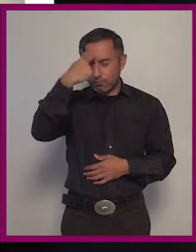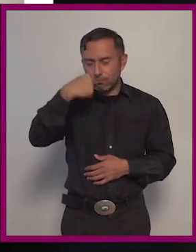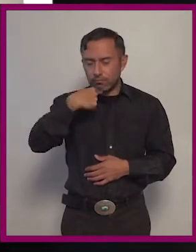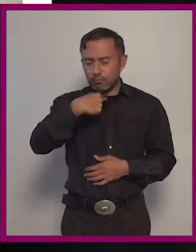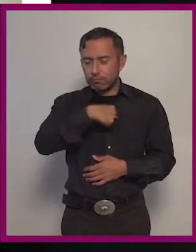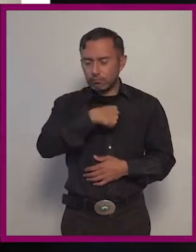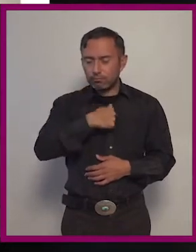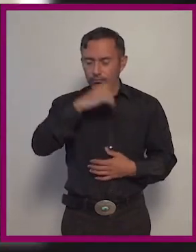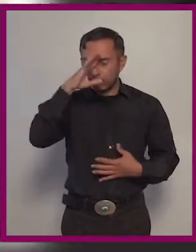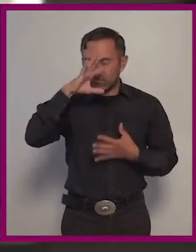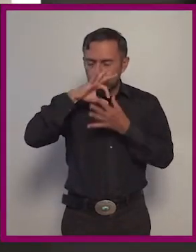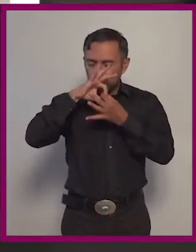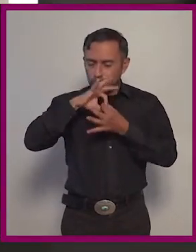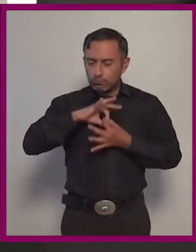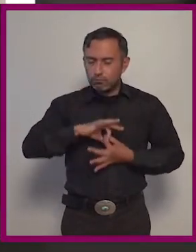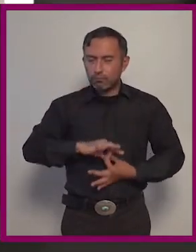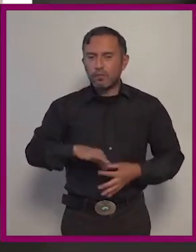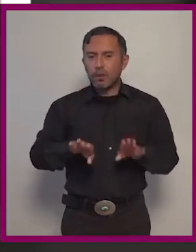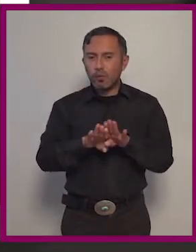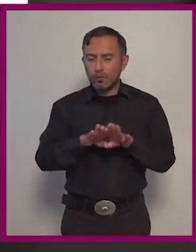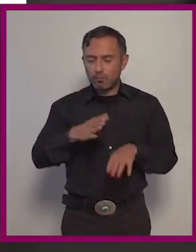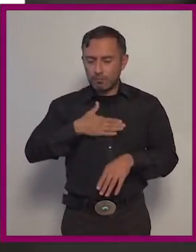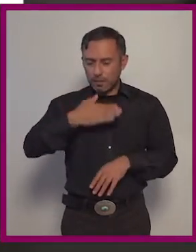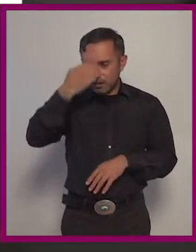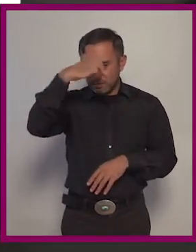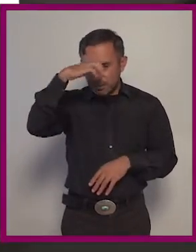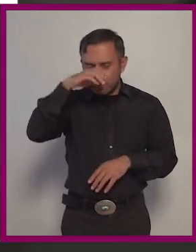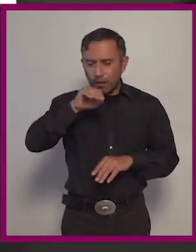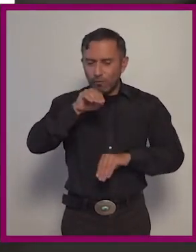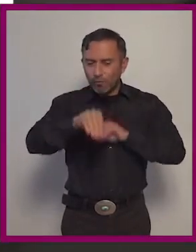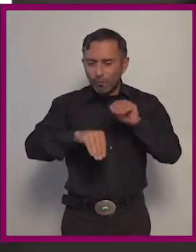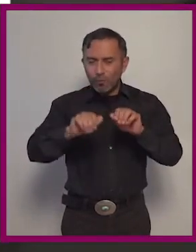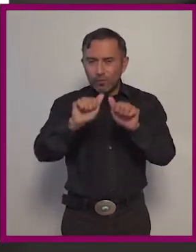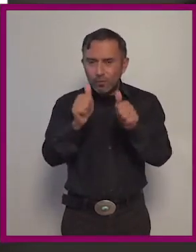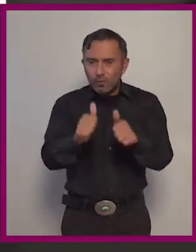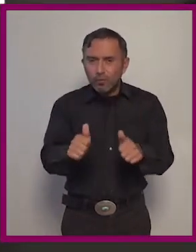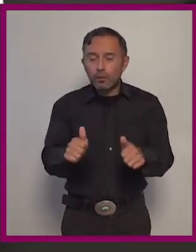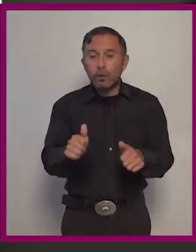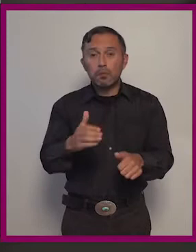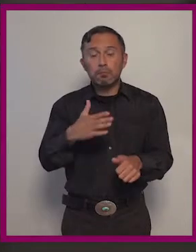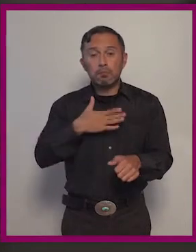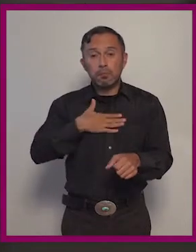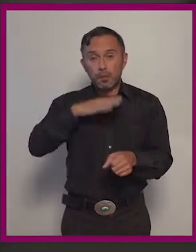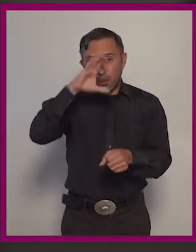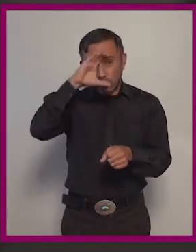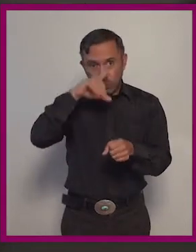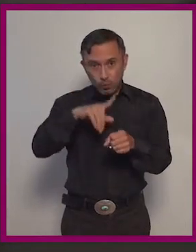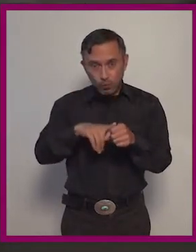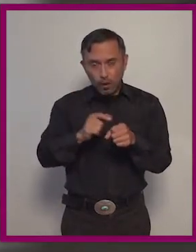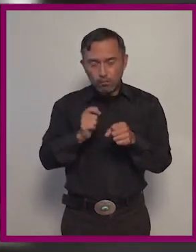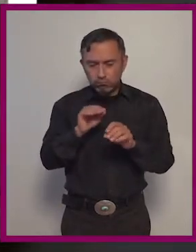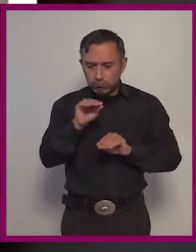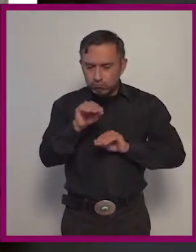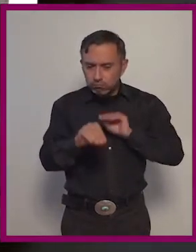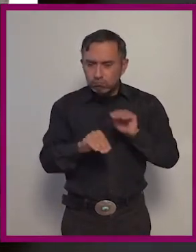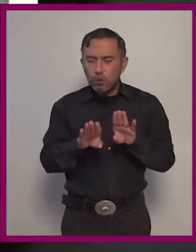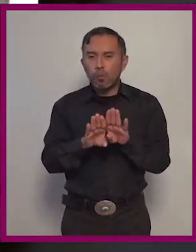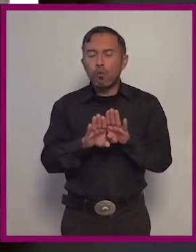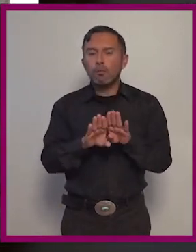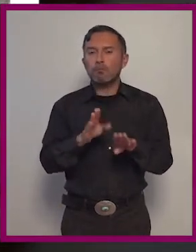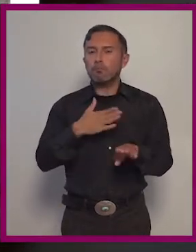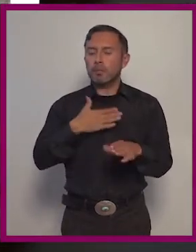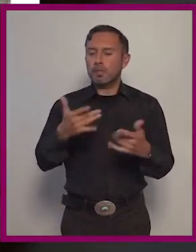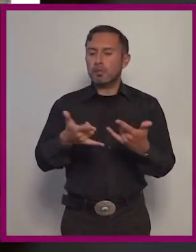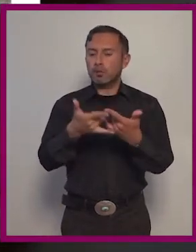tu experiencia en una pieza, tu cultura, sobre todo va plasmada tu